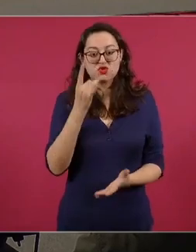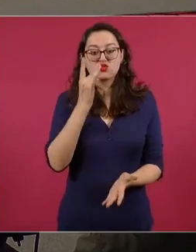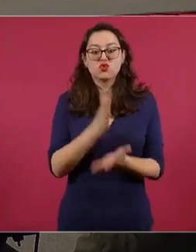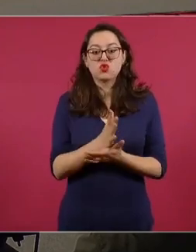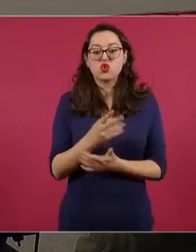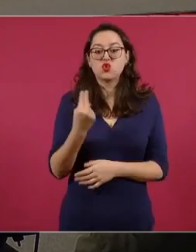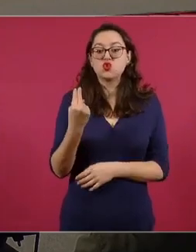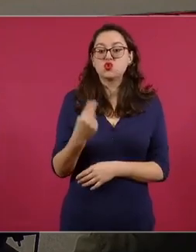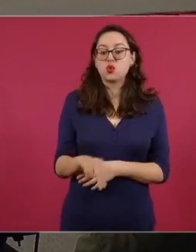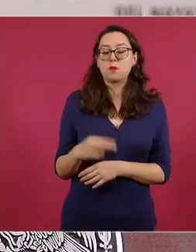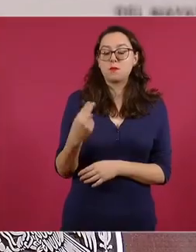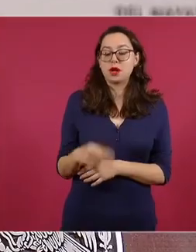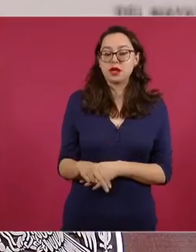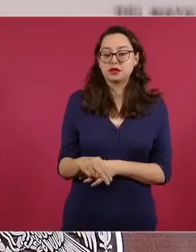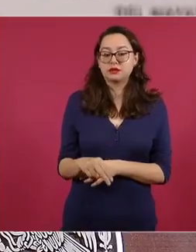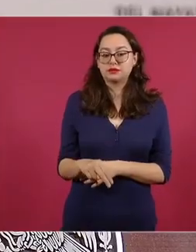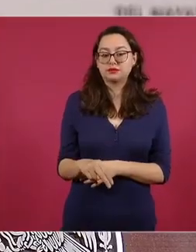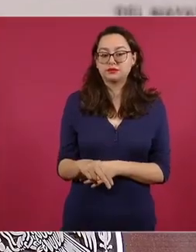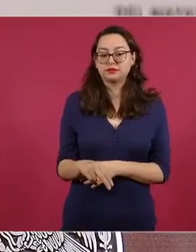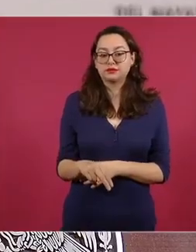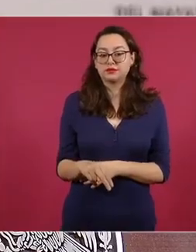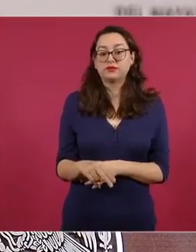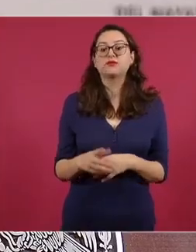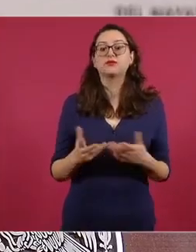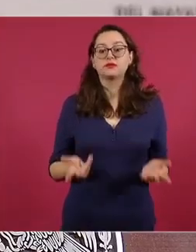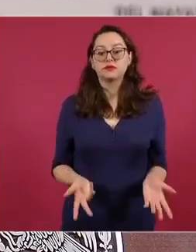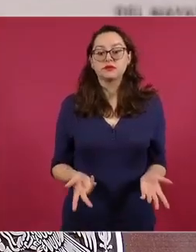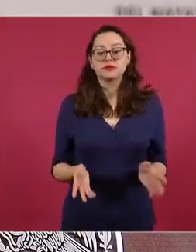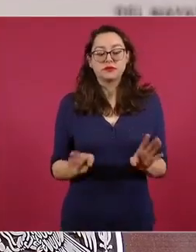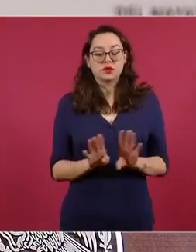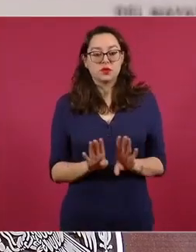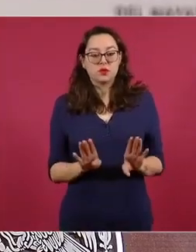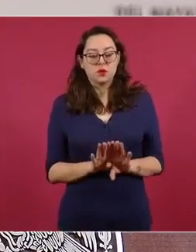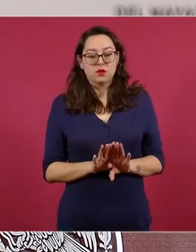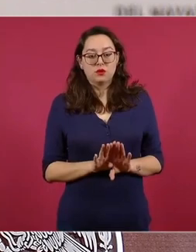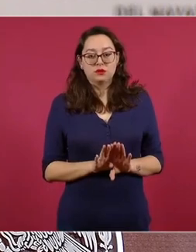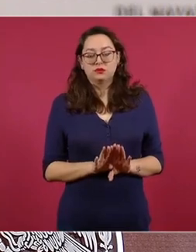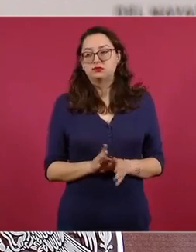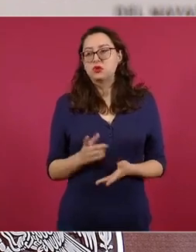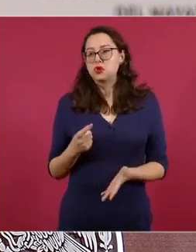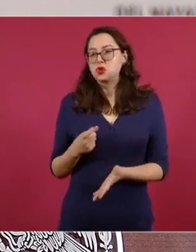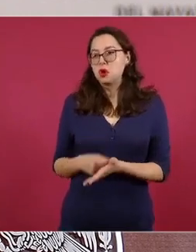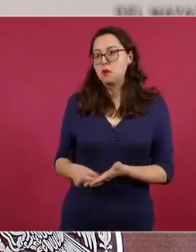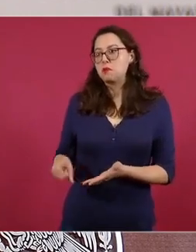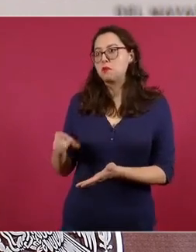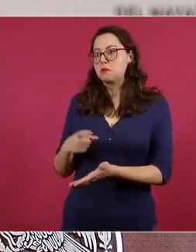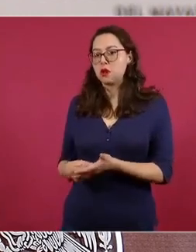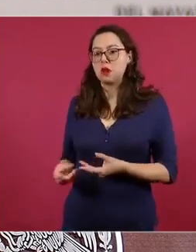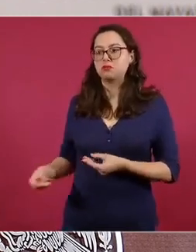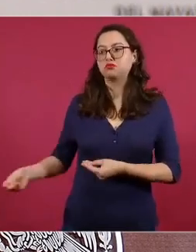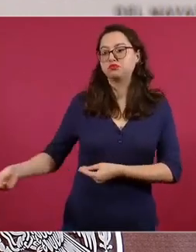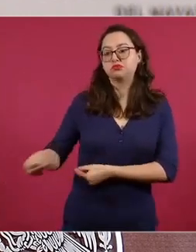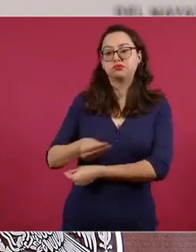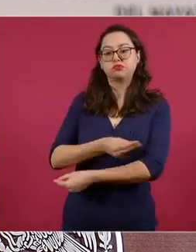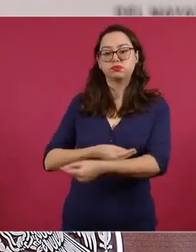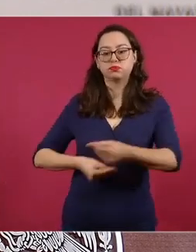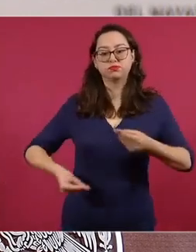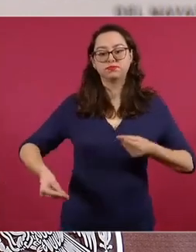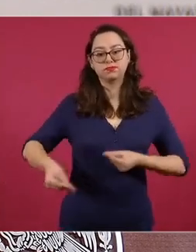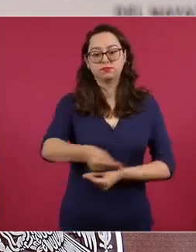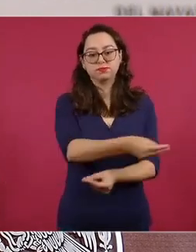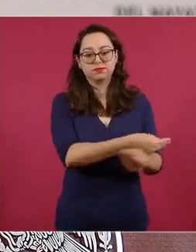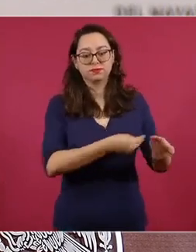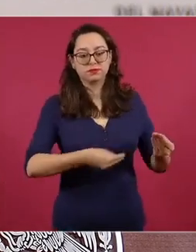Todo lo hace comprando aquí y allá, principalmente en el extranjero, más que en el mercado